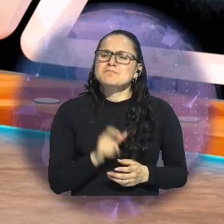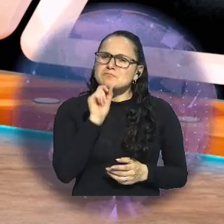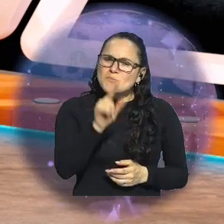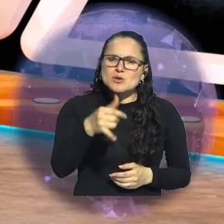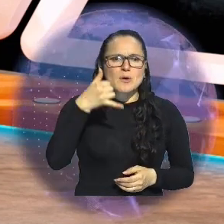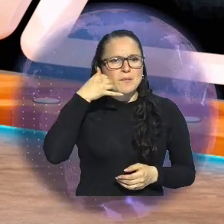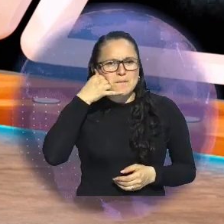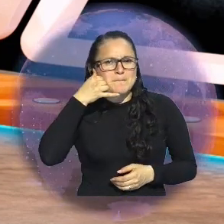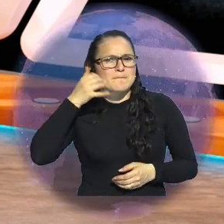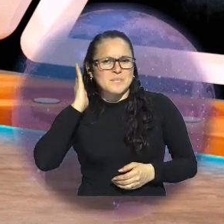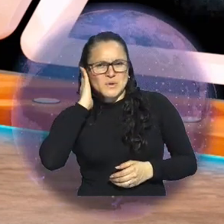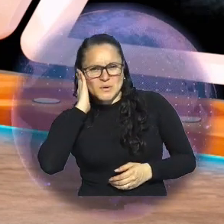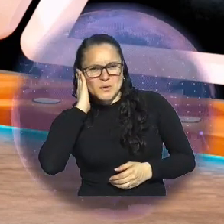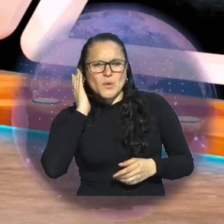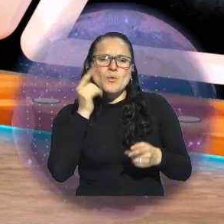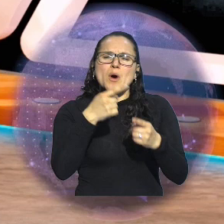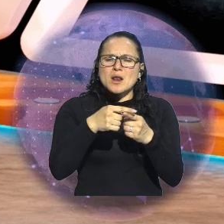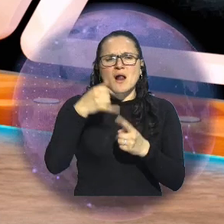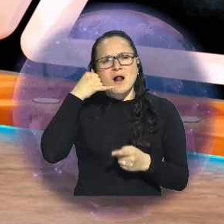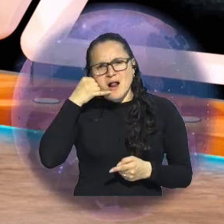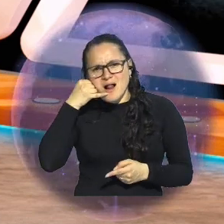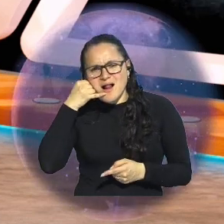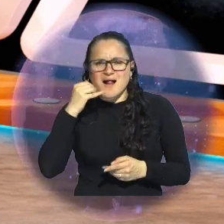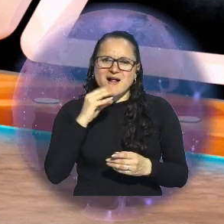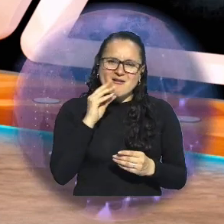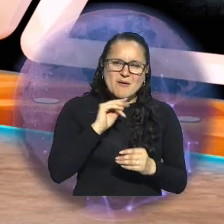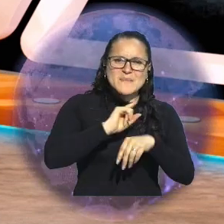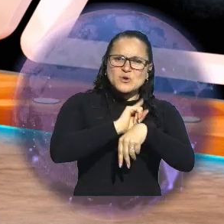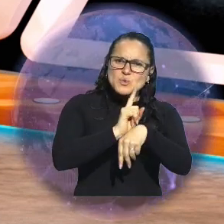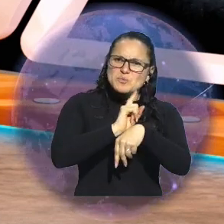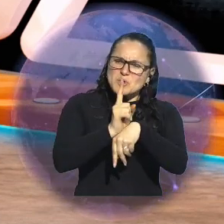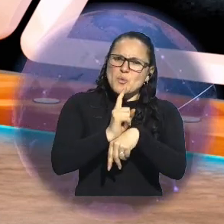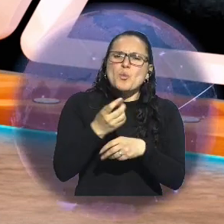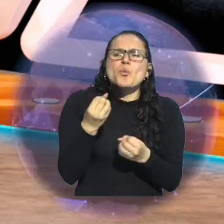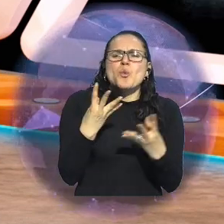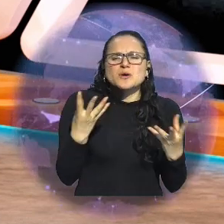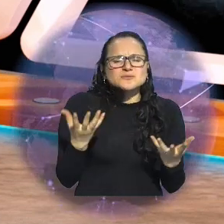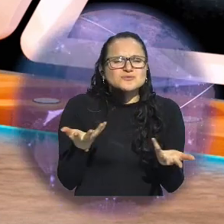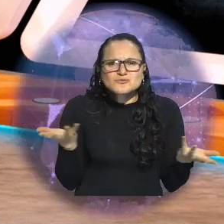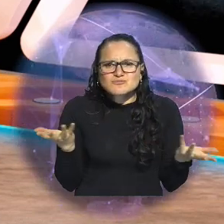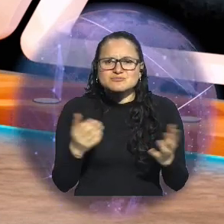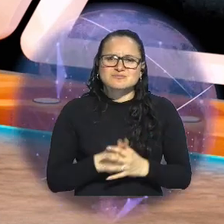2019 cuántos minutos consumimos los colombianos el año pasado